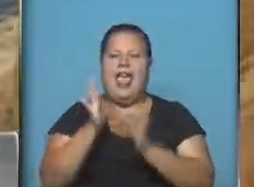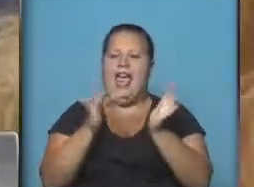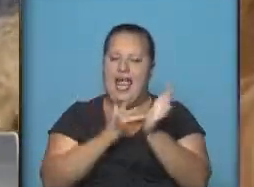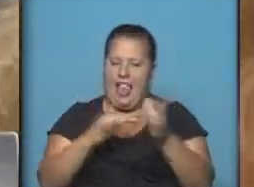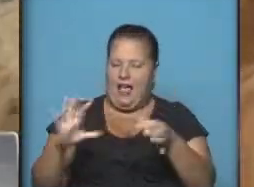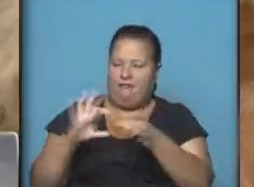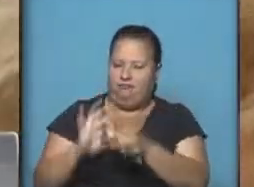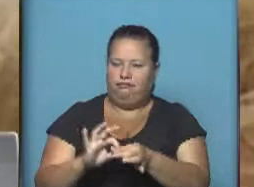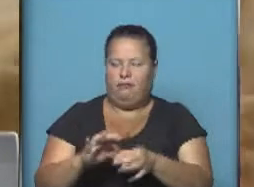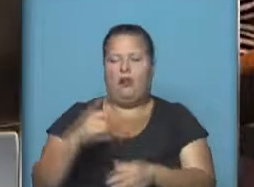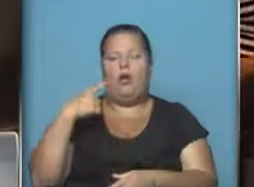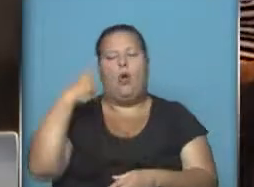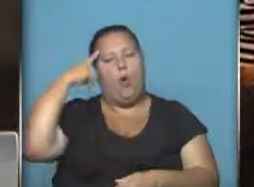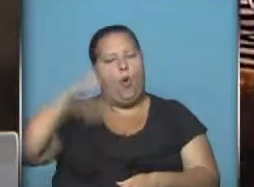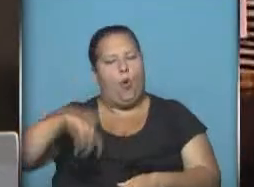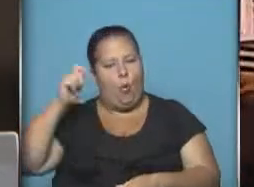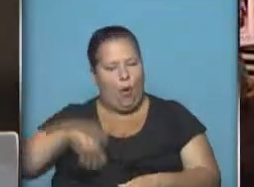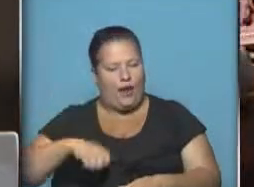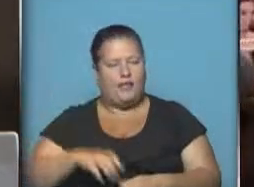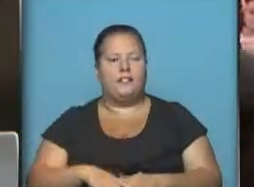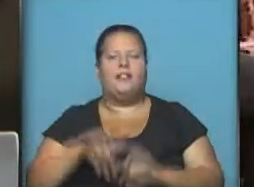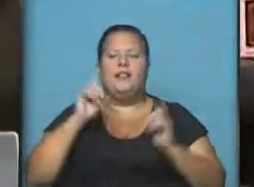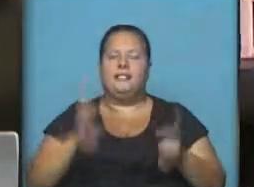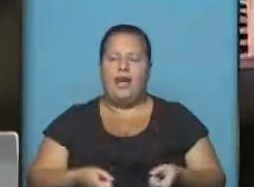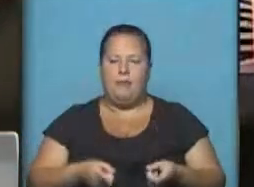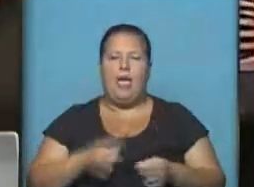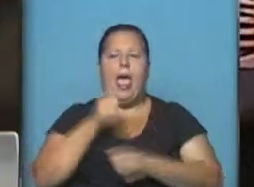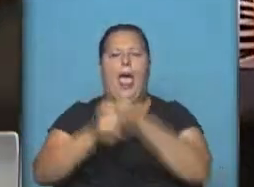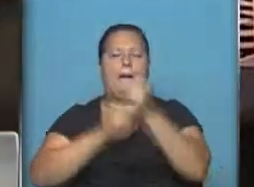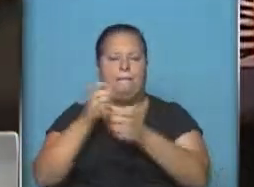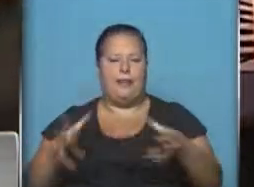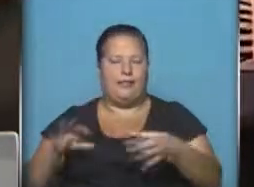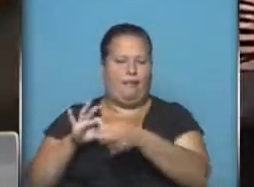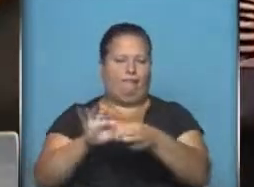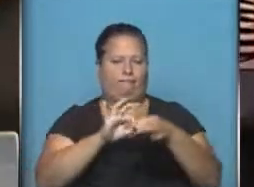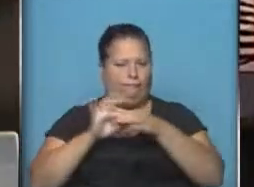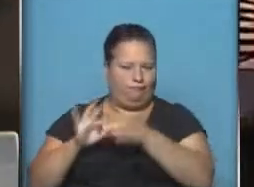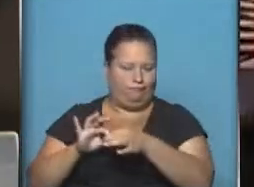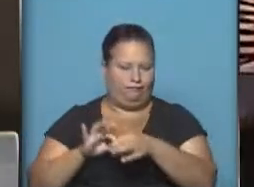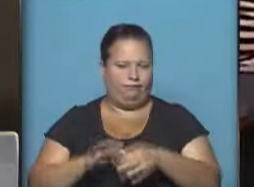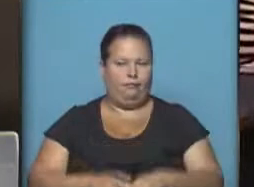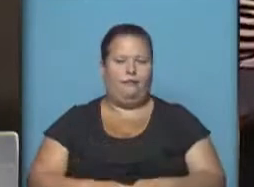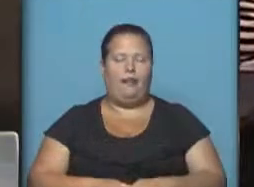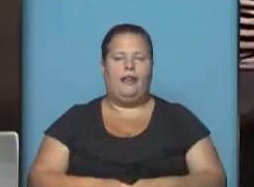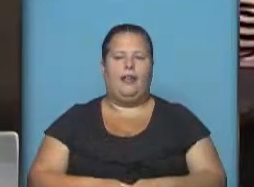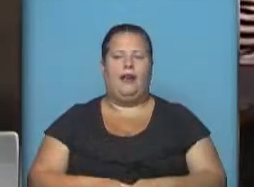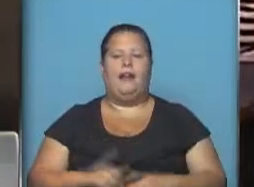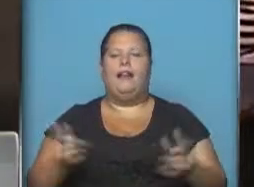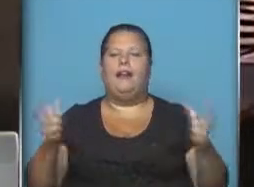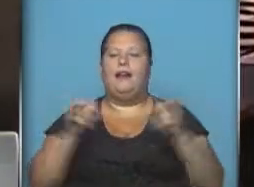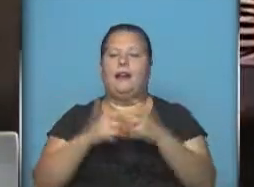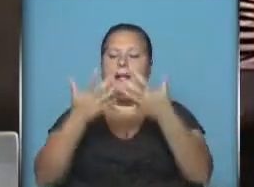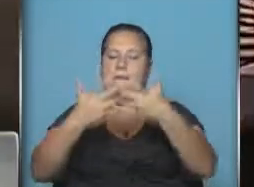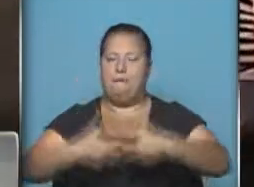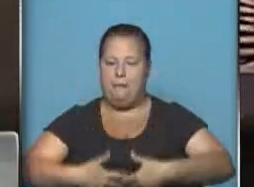iglesia, el Poder Judicial y las empresas. En la mesa que